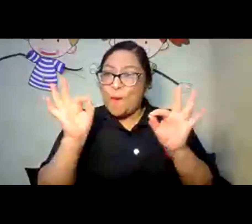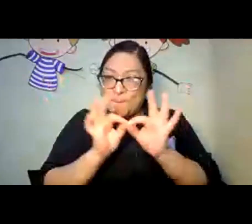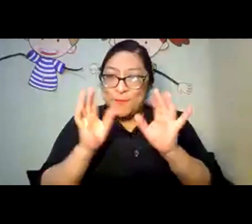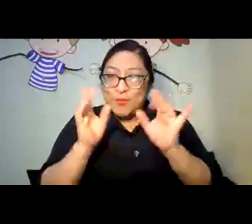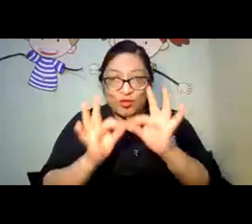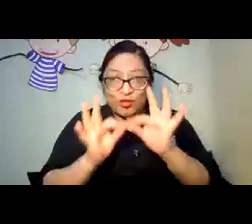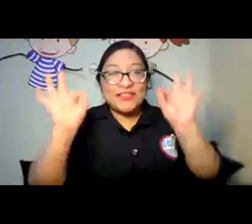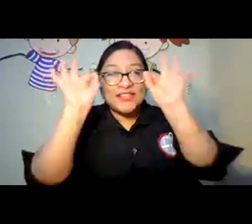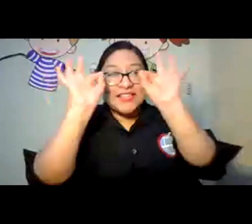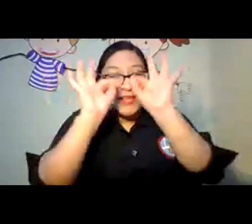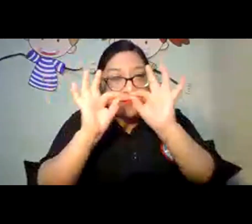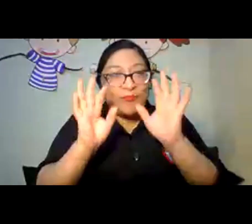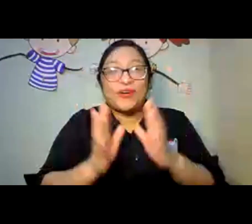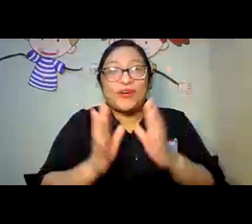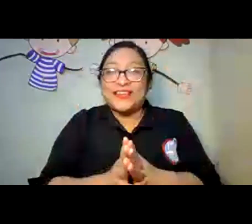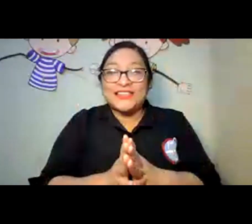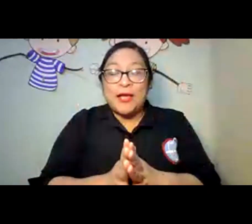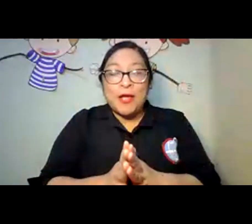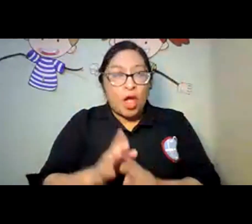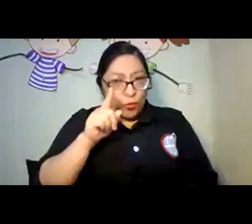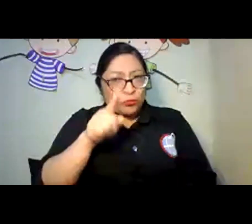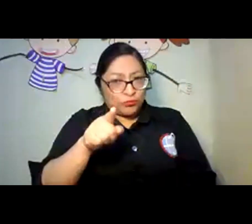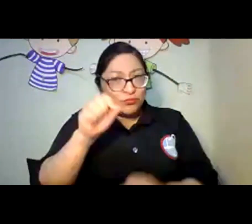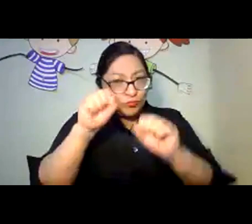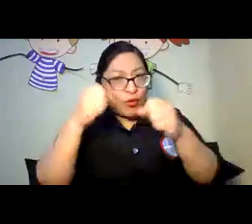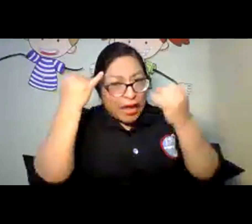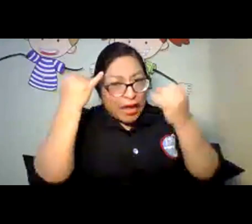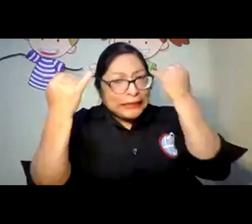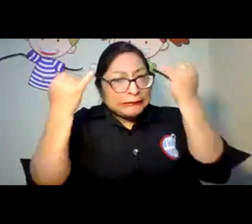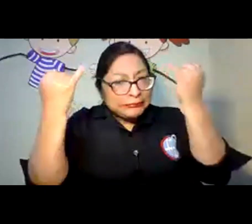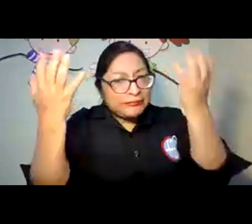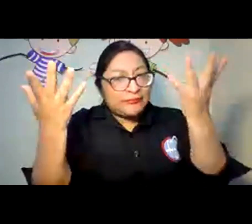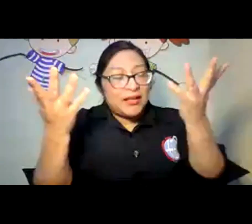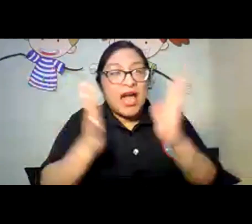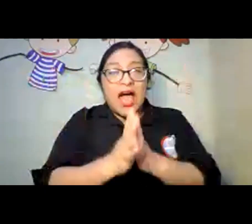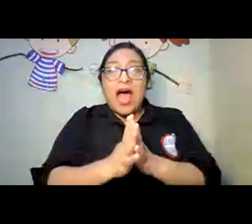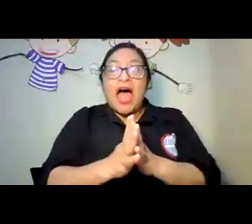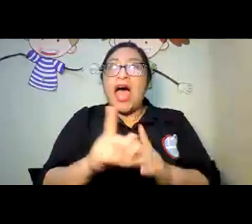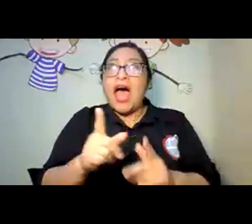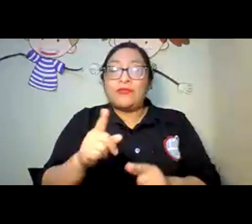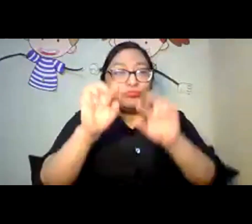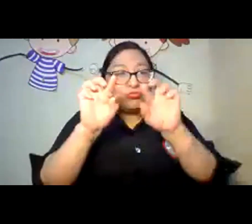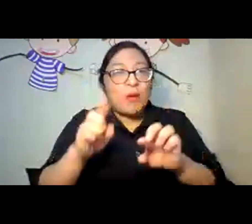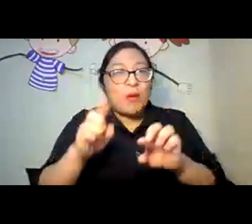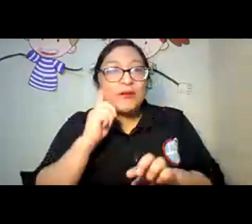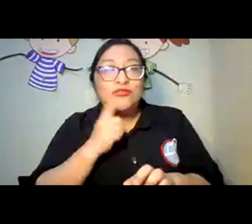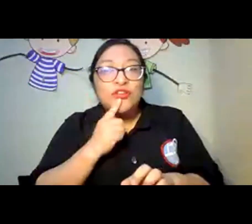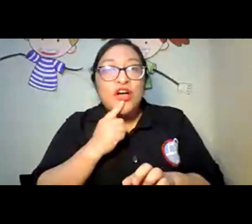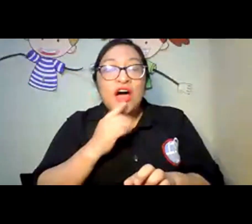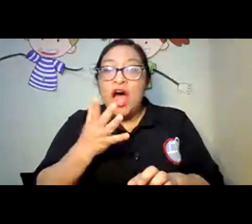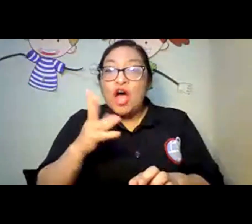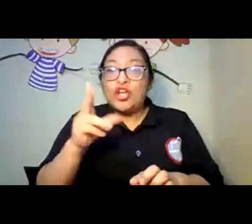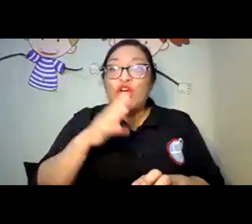porque imagínense una persona sorda, si no tiene a su alrededor alguien con quien se pueda comunicar,